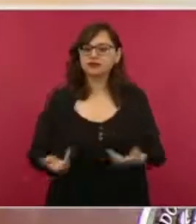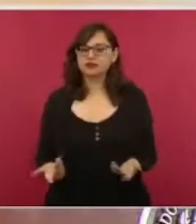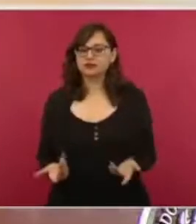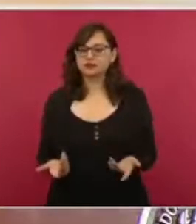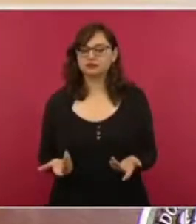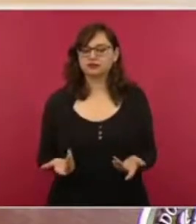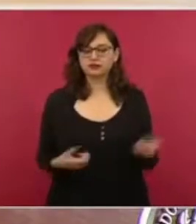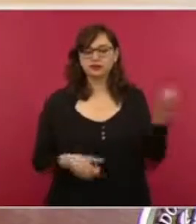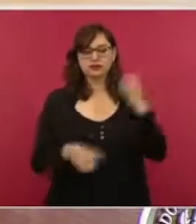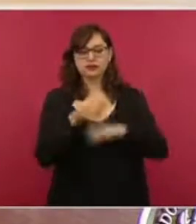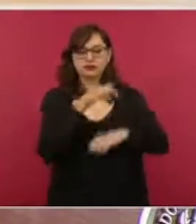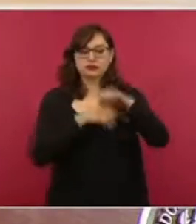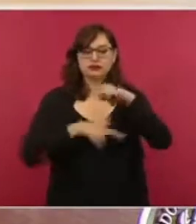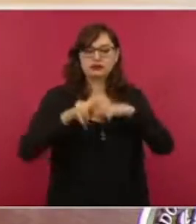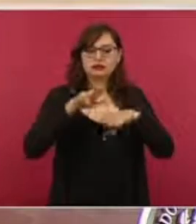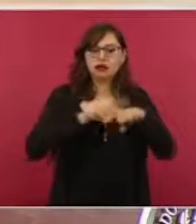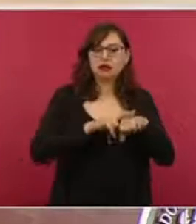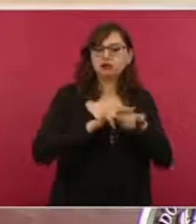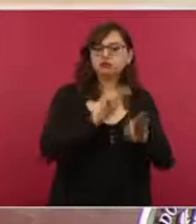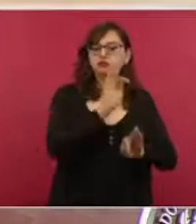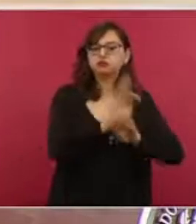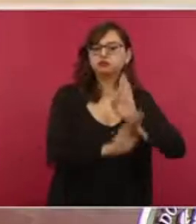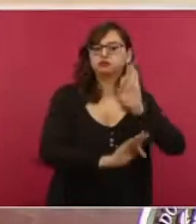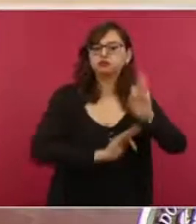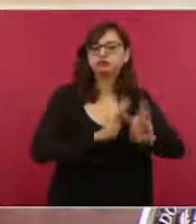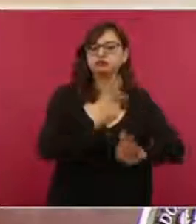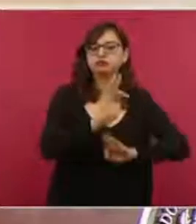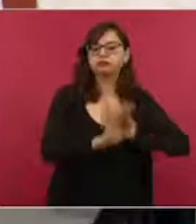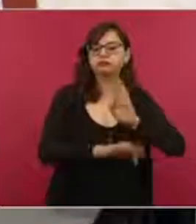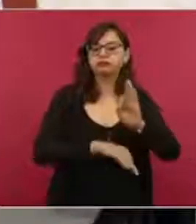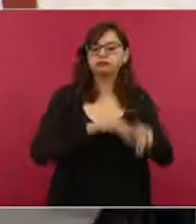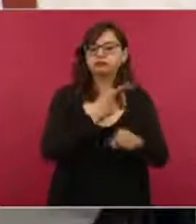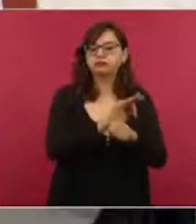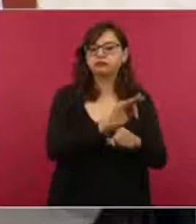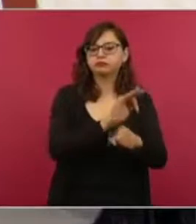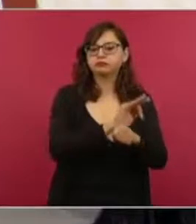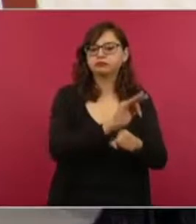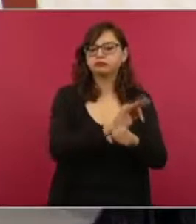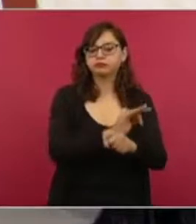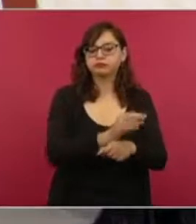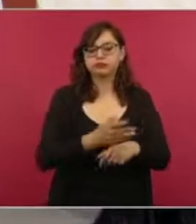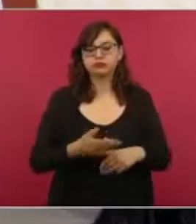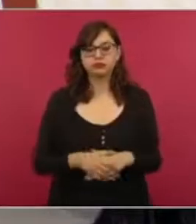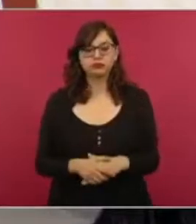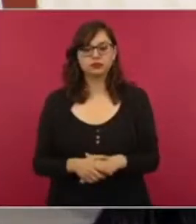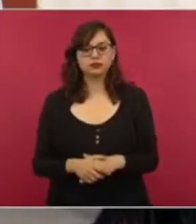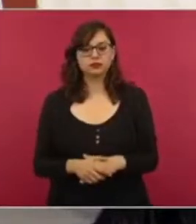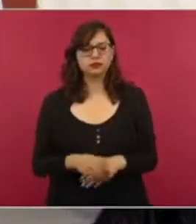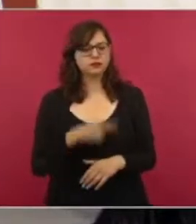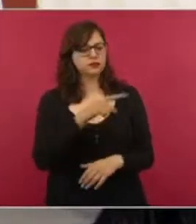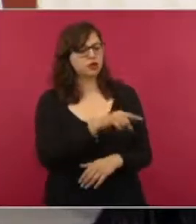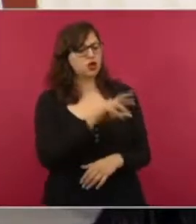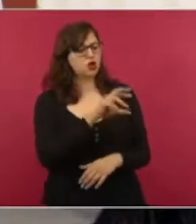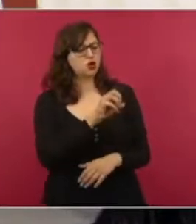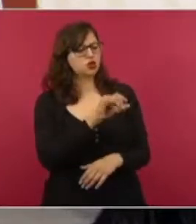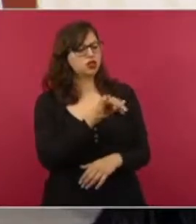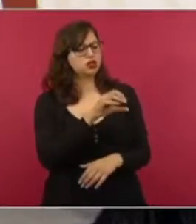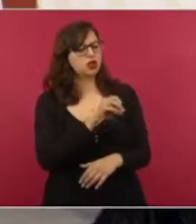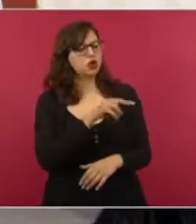a las empresas, al poder económico. No sé si tienes, me lo mandó Rocío Nale.